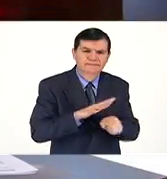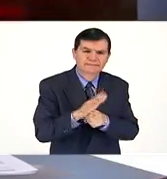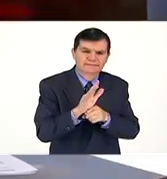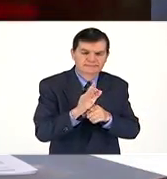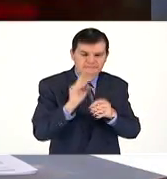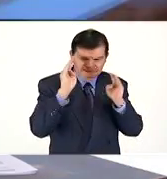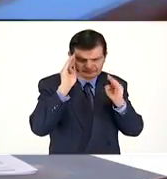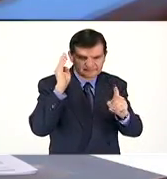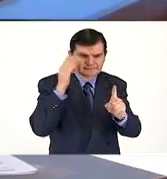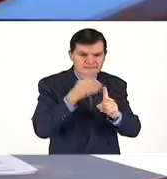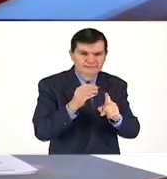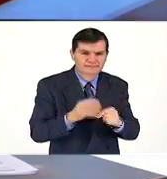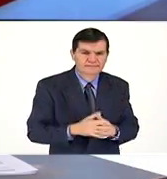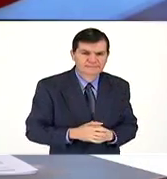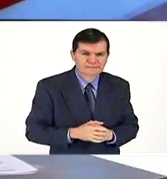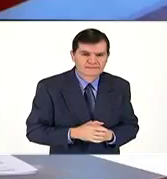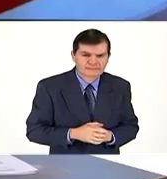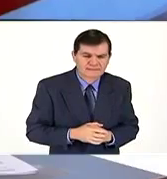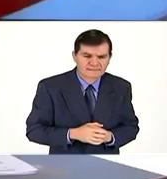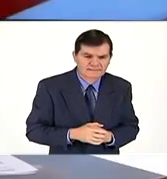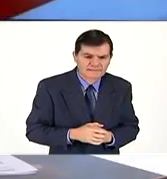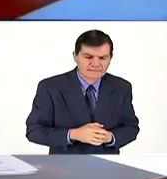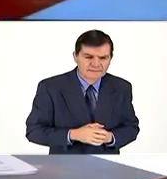las medidas?